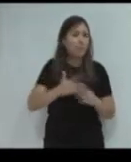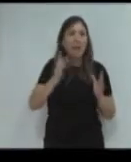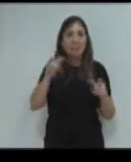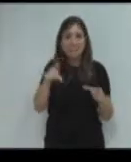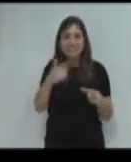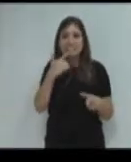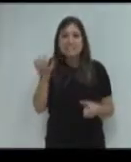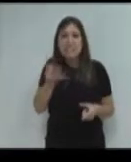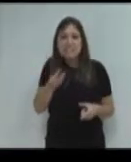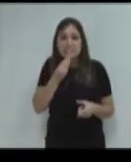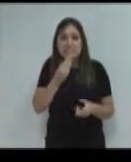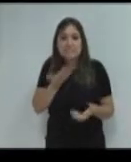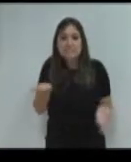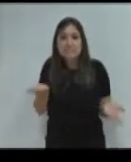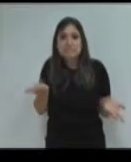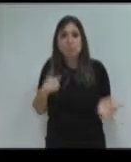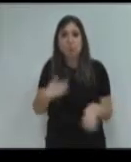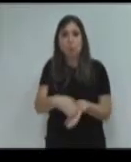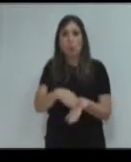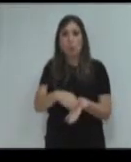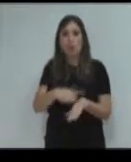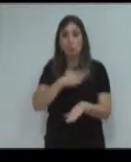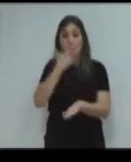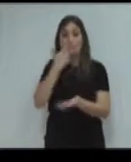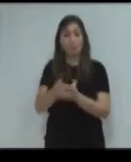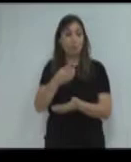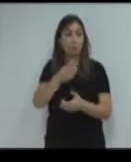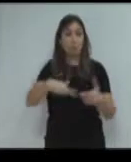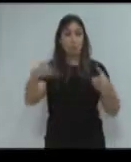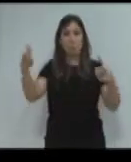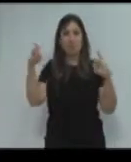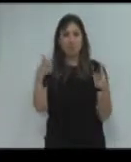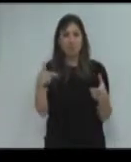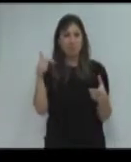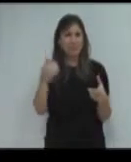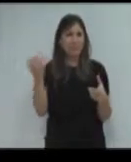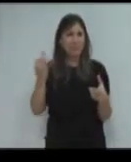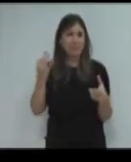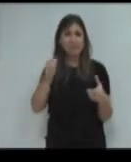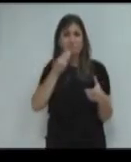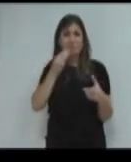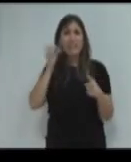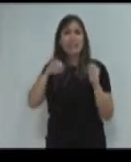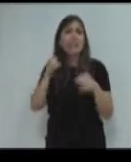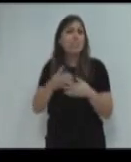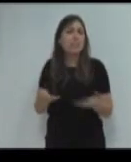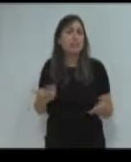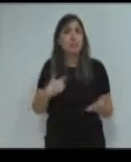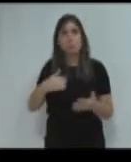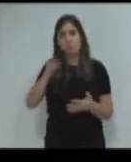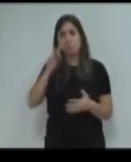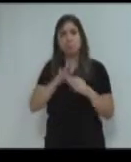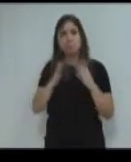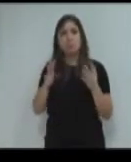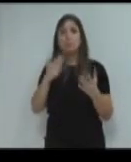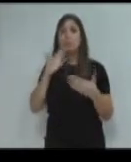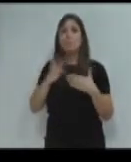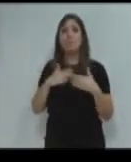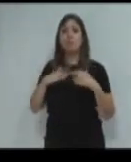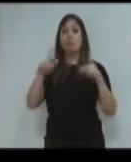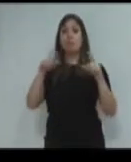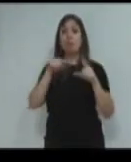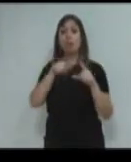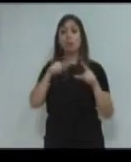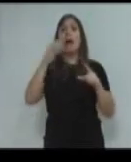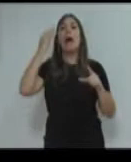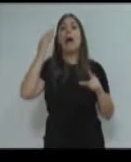veces uno duda de si lo que va a pedir es lo que piensa o no. Entonces, tener una imagen del plato yo creo que